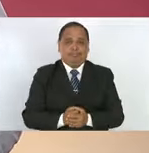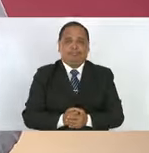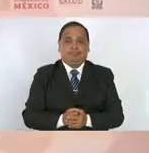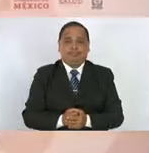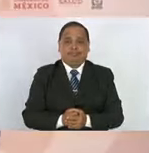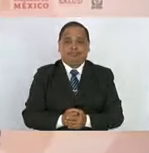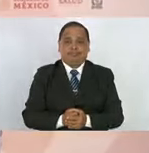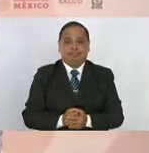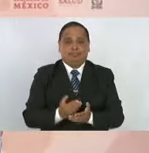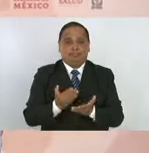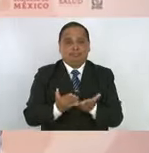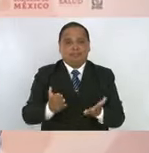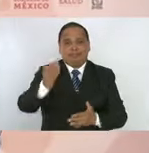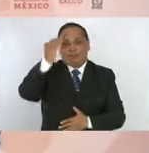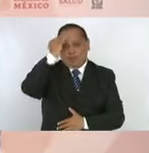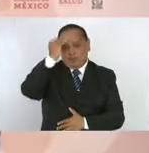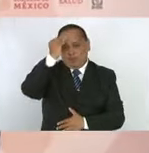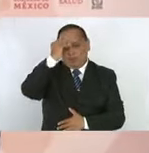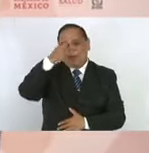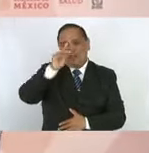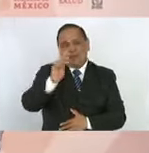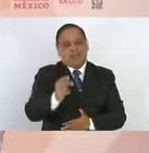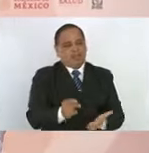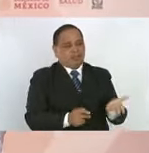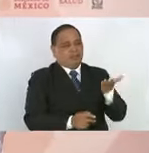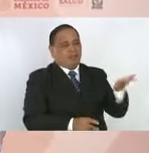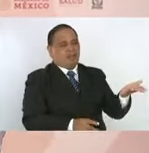conocemos como neoporfirismo,